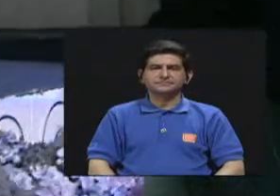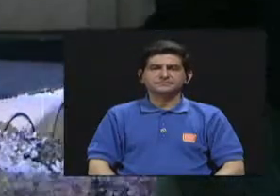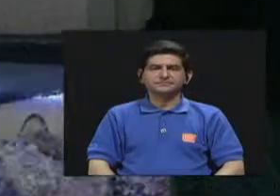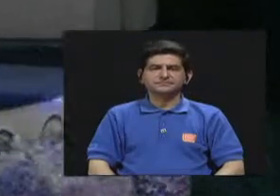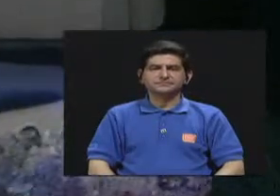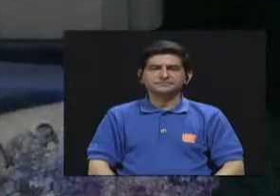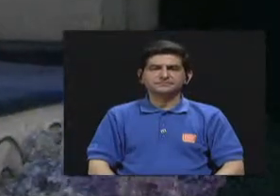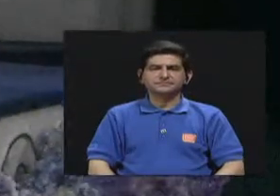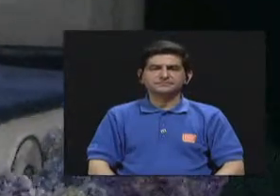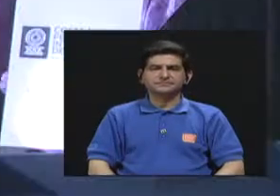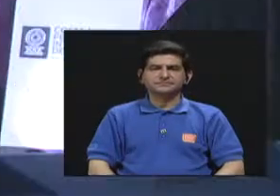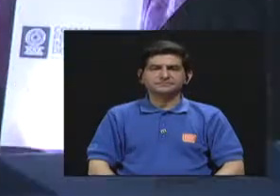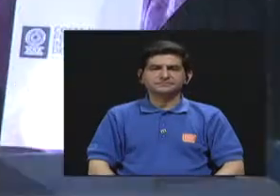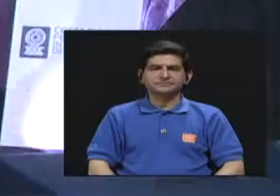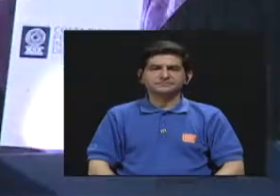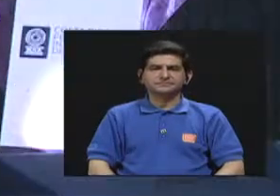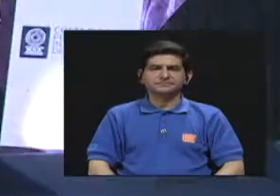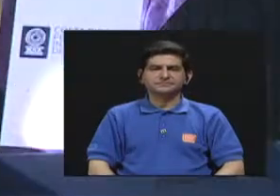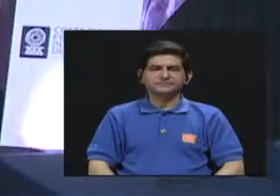Nicole Chi.